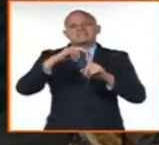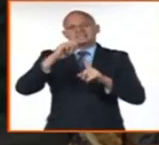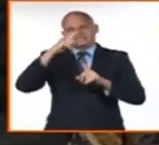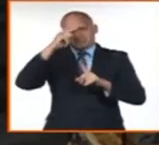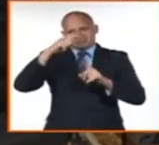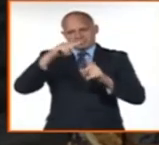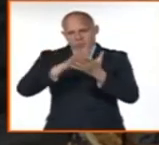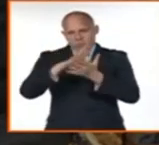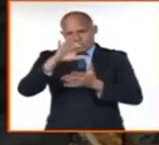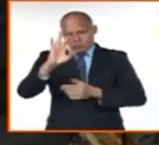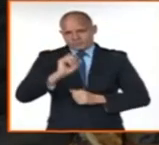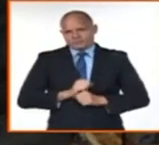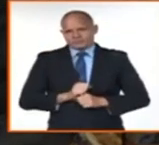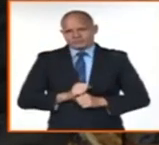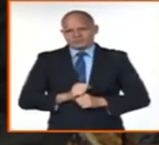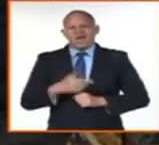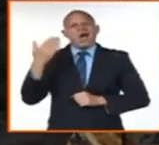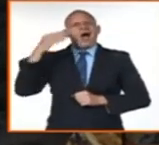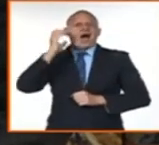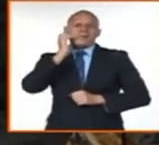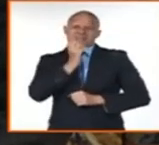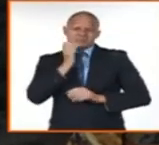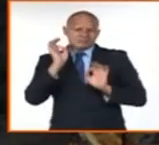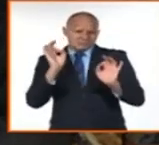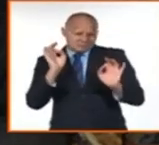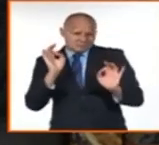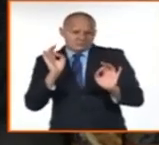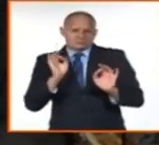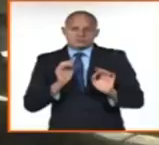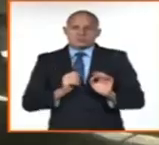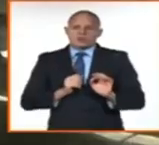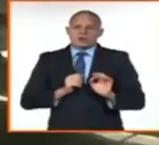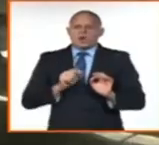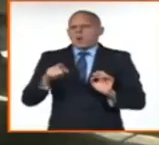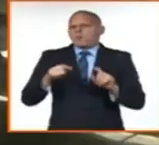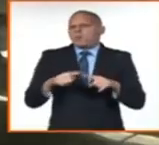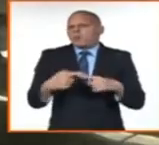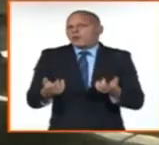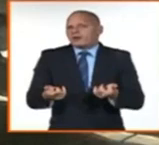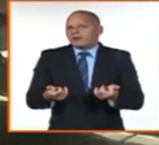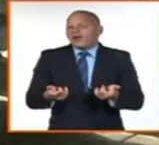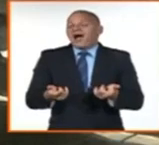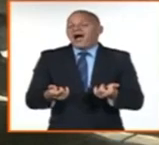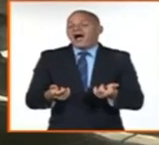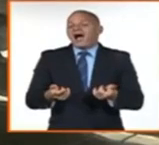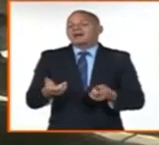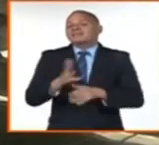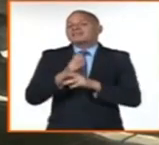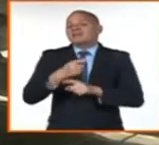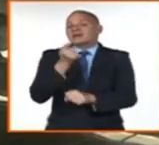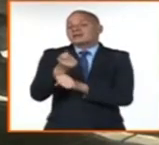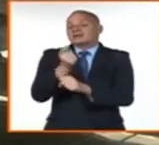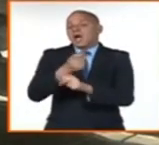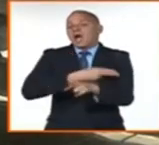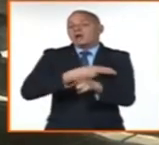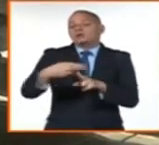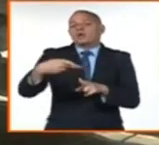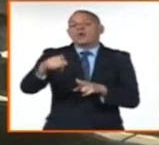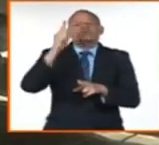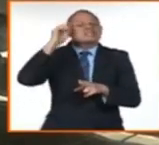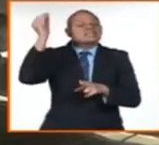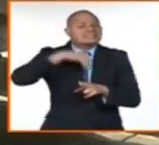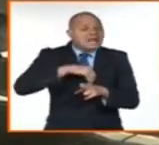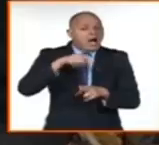aspira el imperio? A romper la identidad cultural de los pueblos, a buscar que los pueblos vean como obsoletos sus